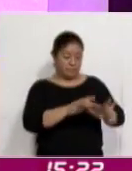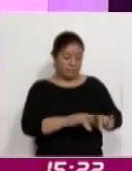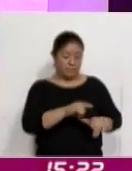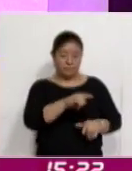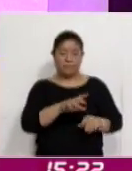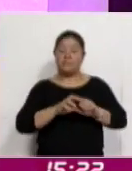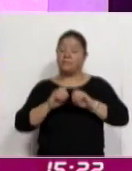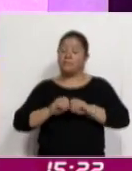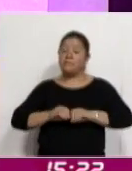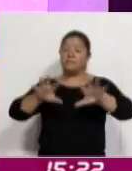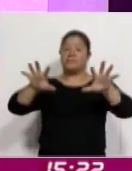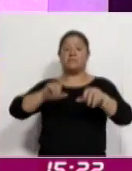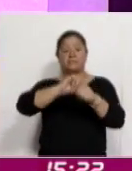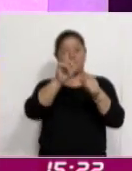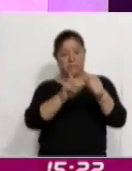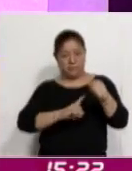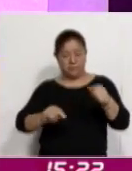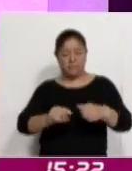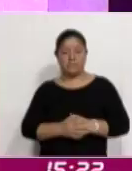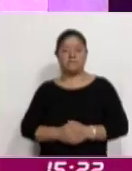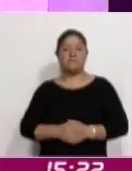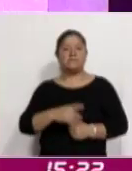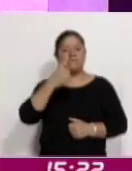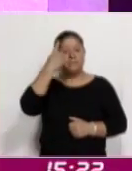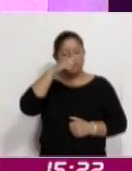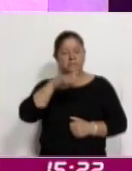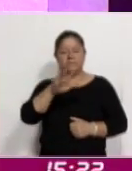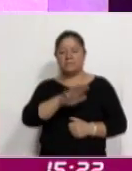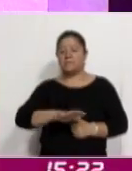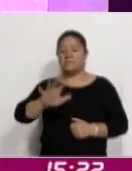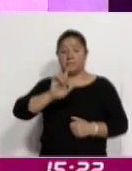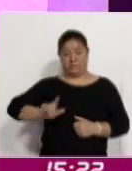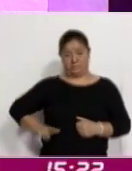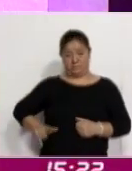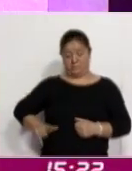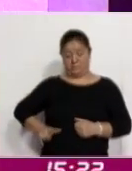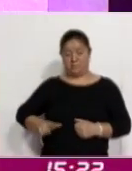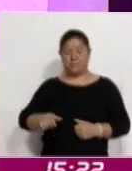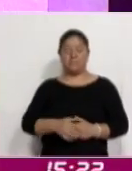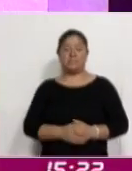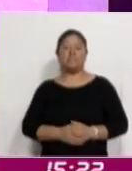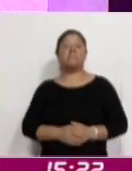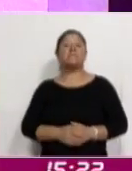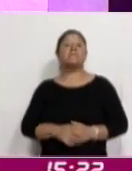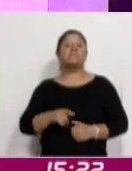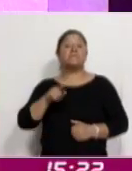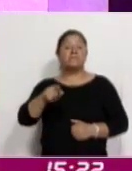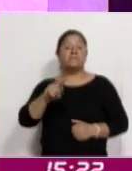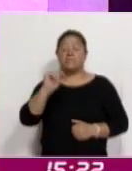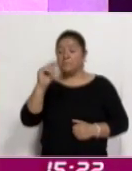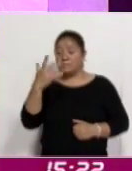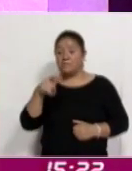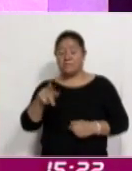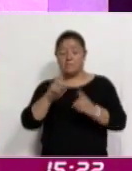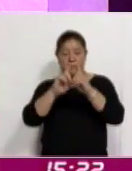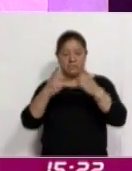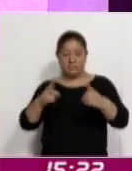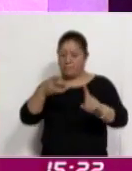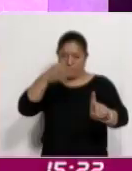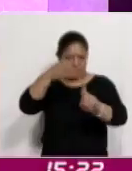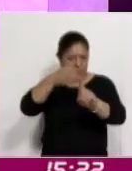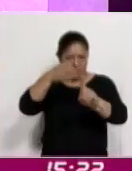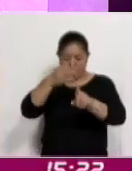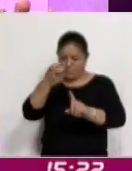se lanzó a nivel nacional fue para prácticamente los organismos públicos y desarrollaron esta tecnología en esa materia,